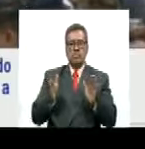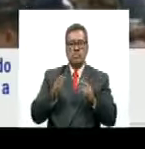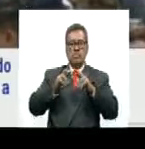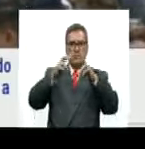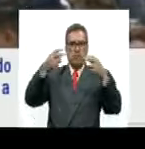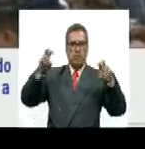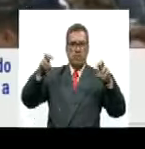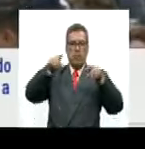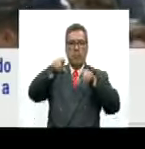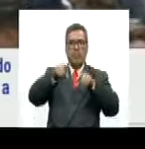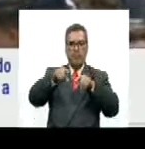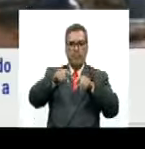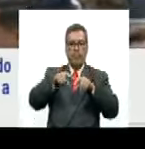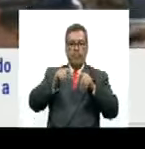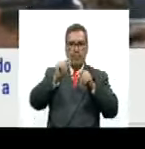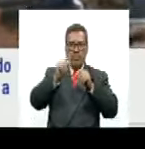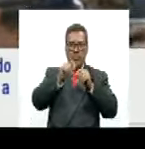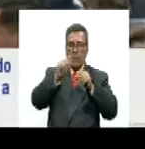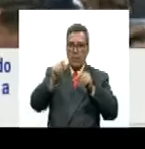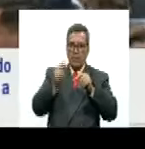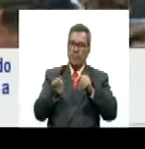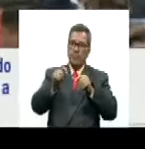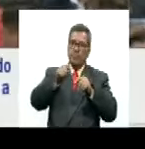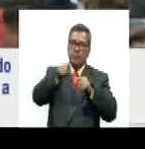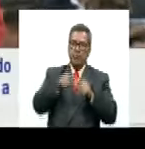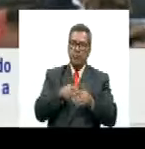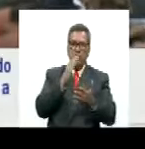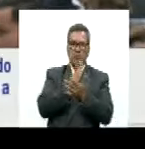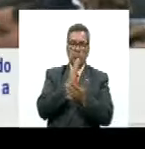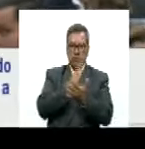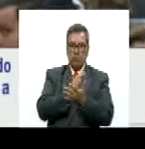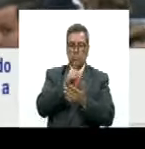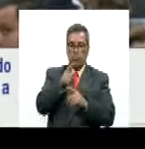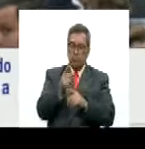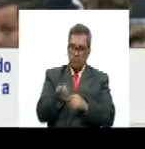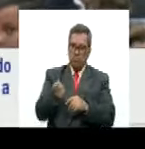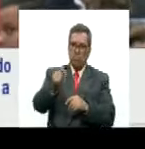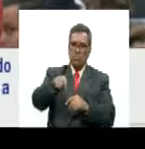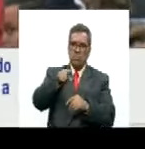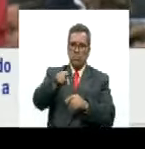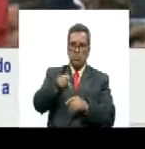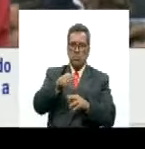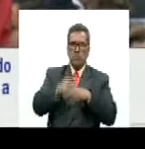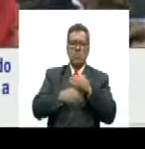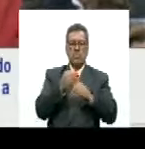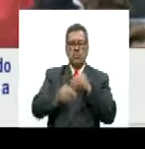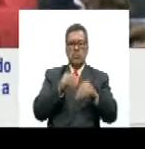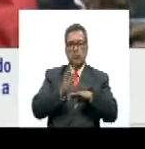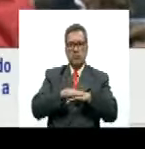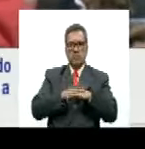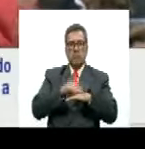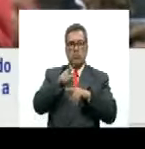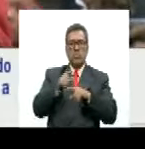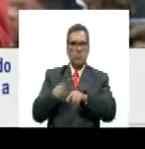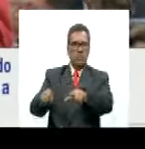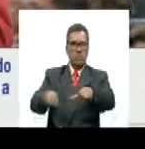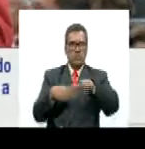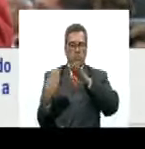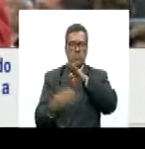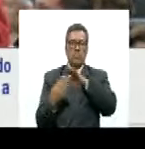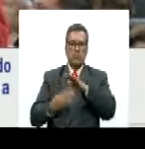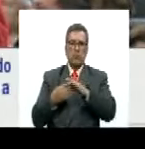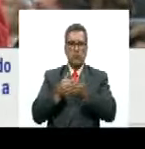paréntesis o establecer un asterisco y agregar siempre y cuando esto ocurra sobre la base de